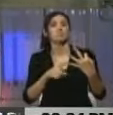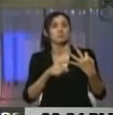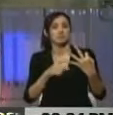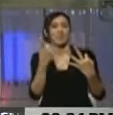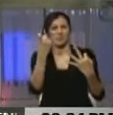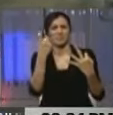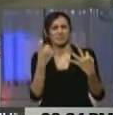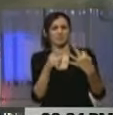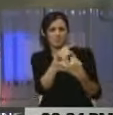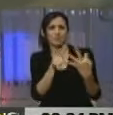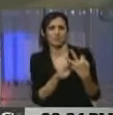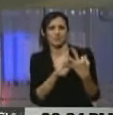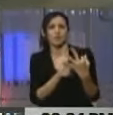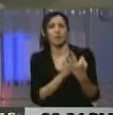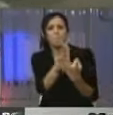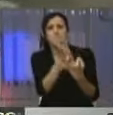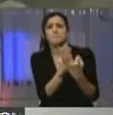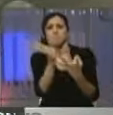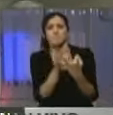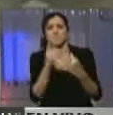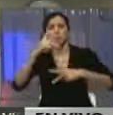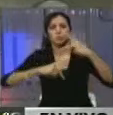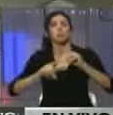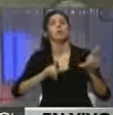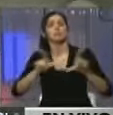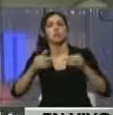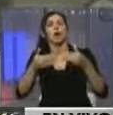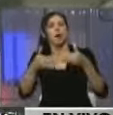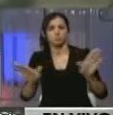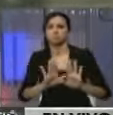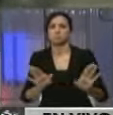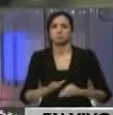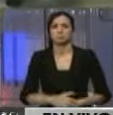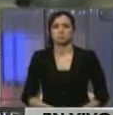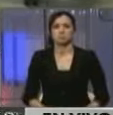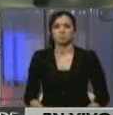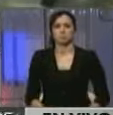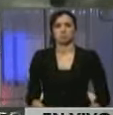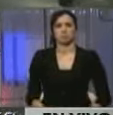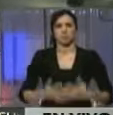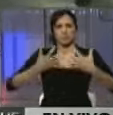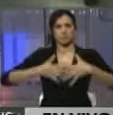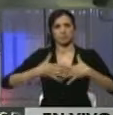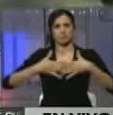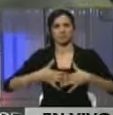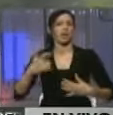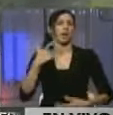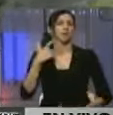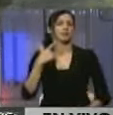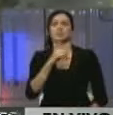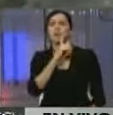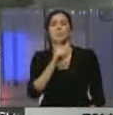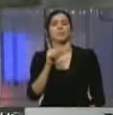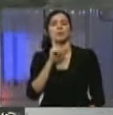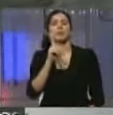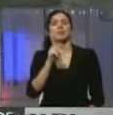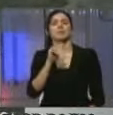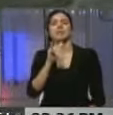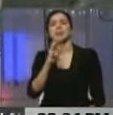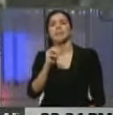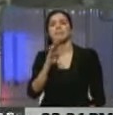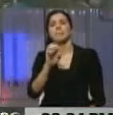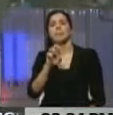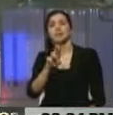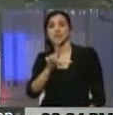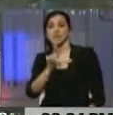líneas que faltaban de la empresa antiguamente llamada Kimberly, y